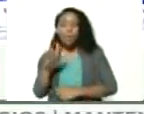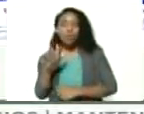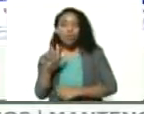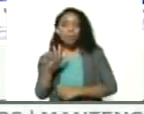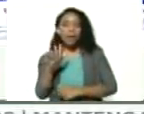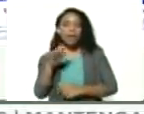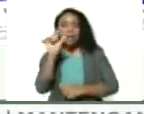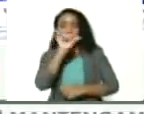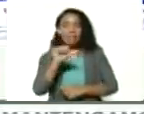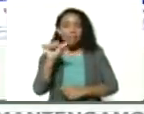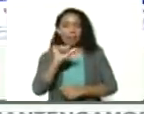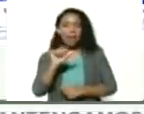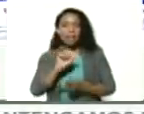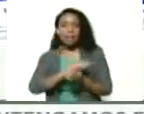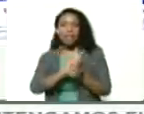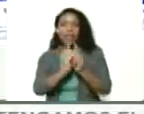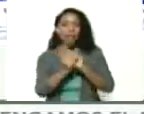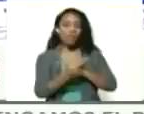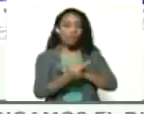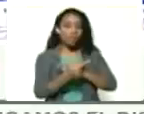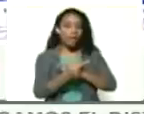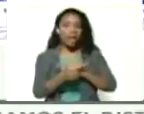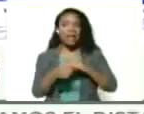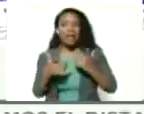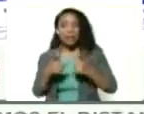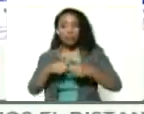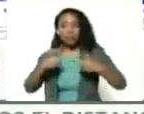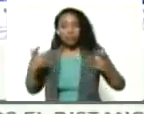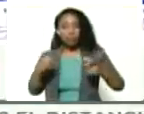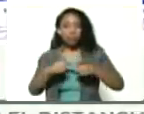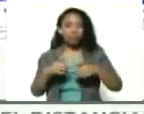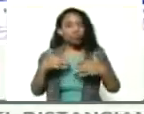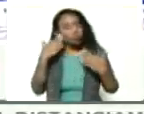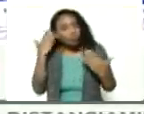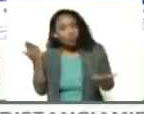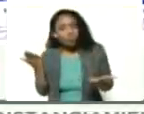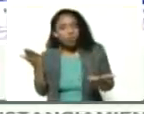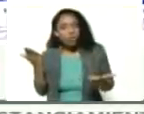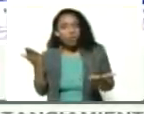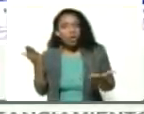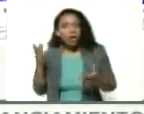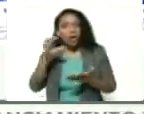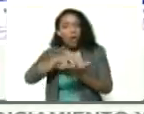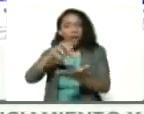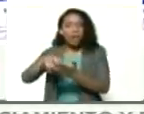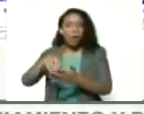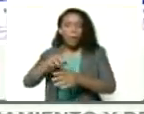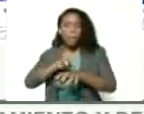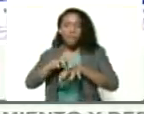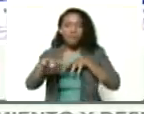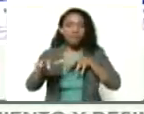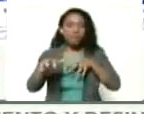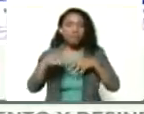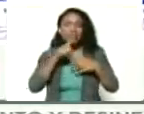ver si se convierten en tendencia. Las entidades con mayor número de casos activos